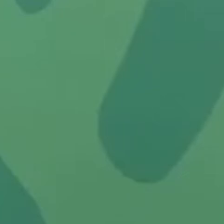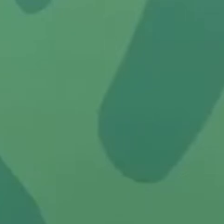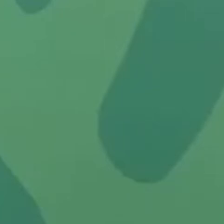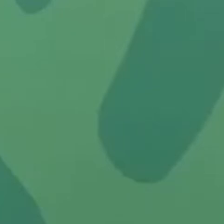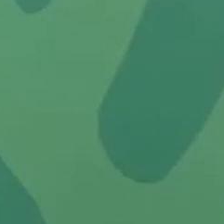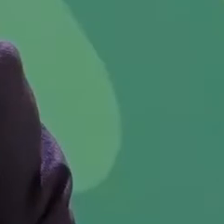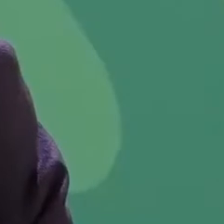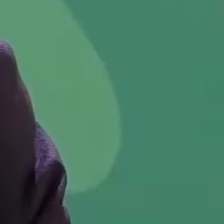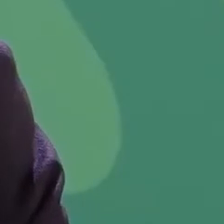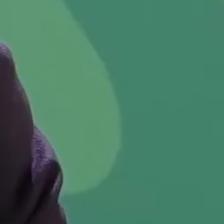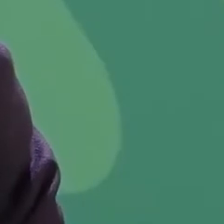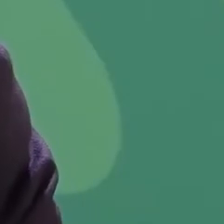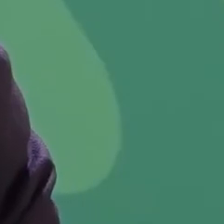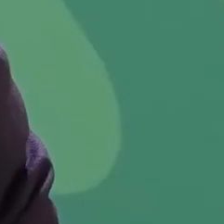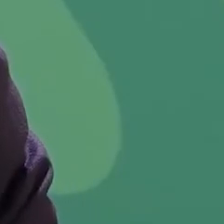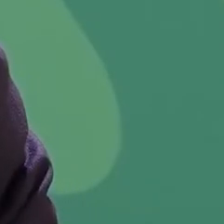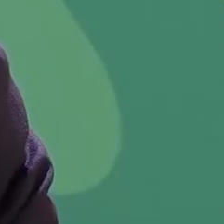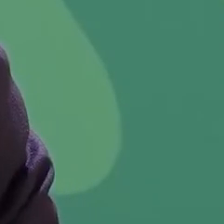a partir del martes